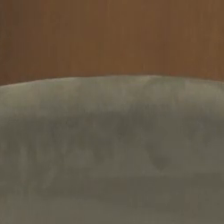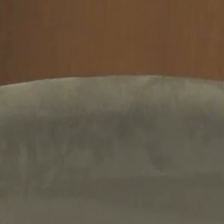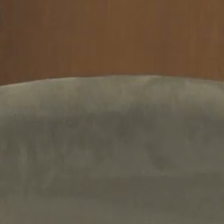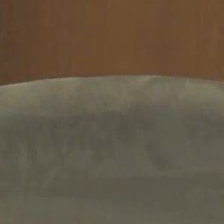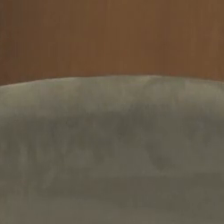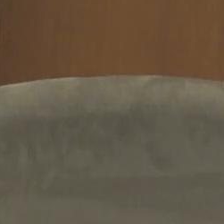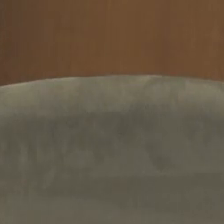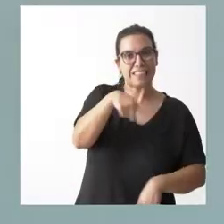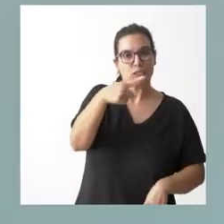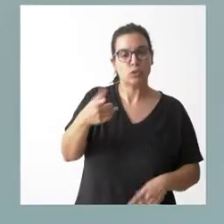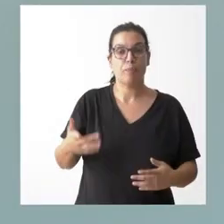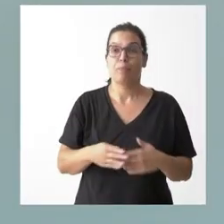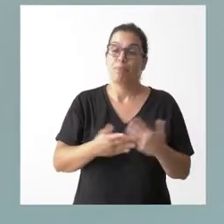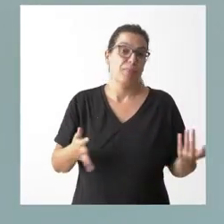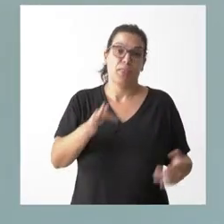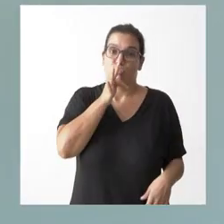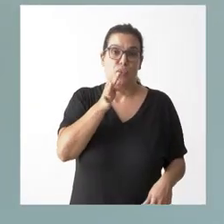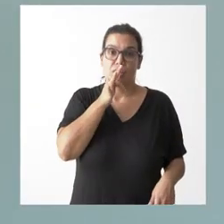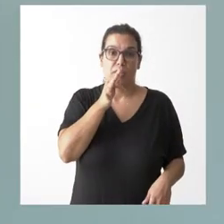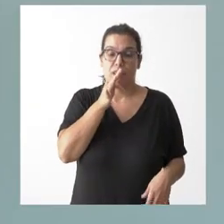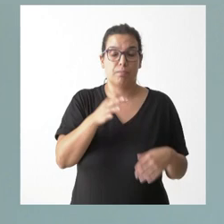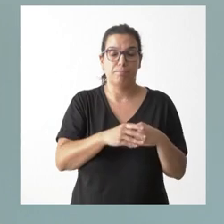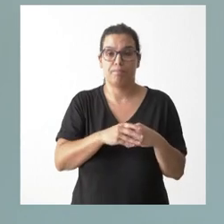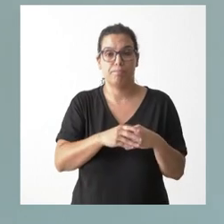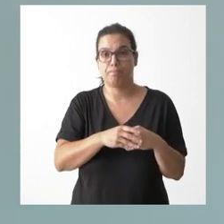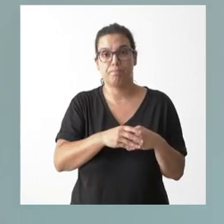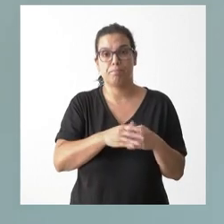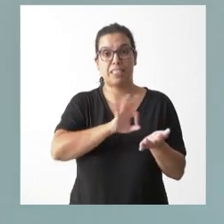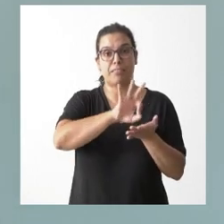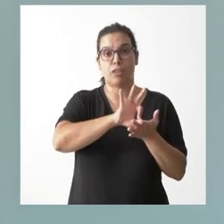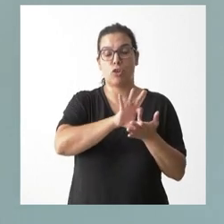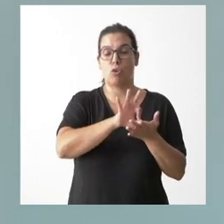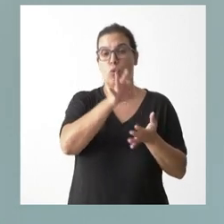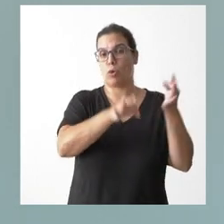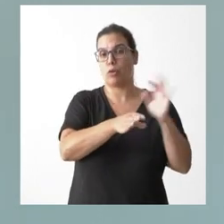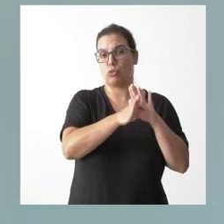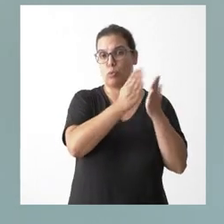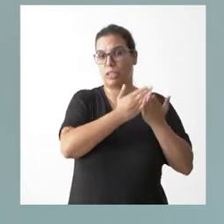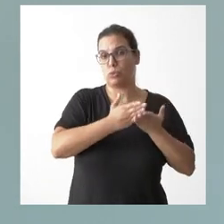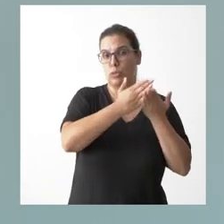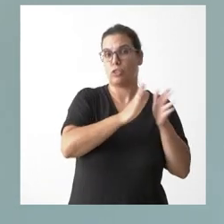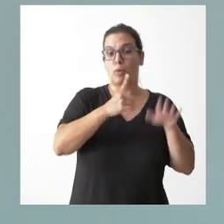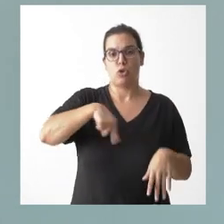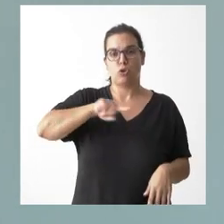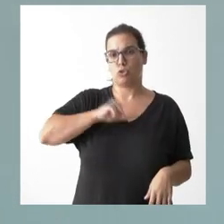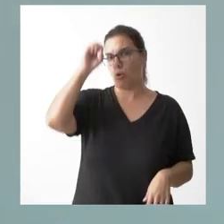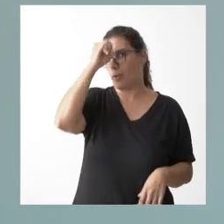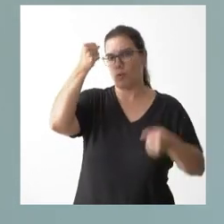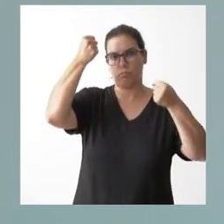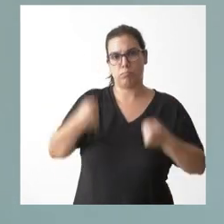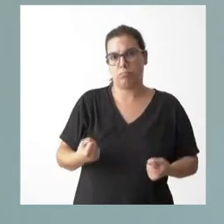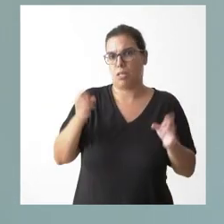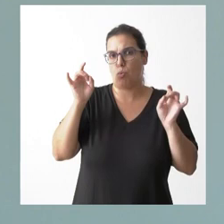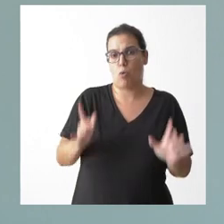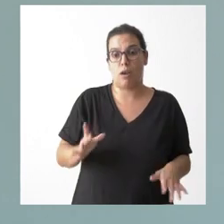ocurrir? Pues todavía no hay ninguna manifestación de los servicios jurídicos, pero sí mantenemos nuestra posición al respecto. Nos